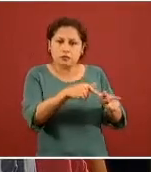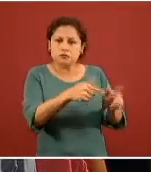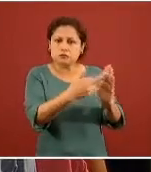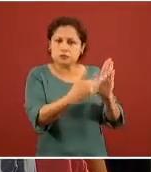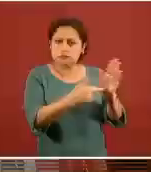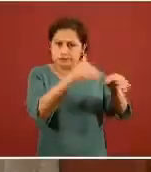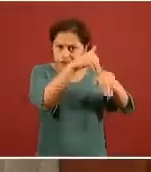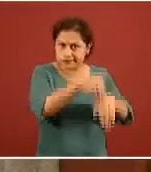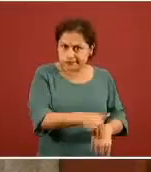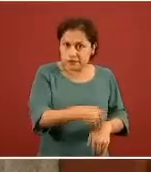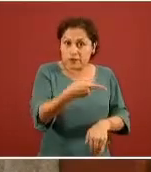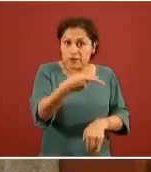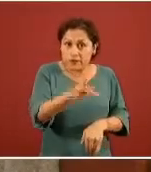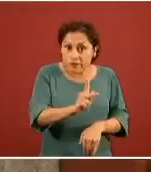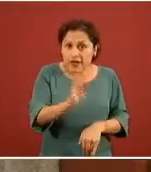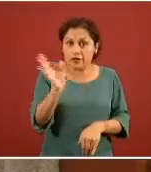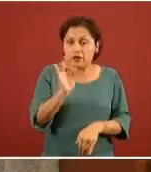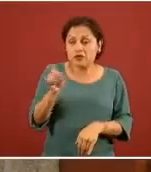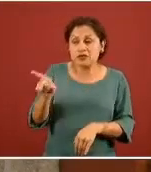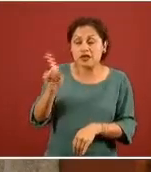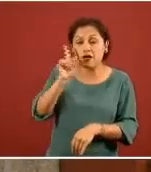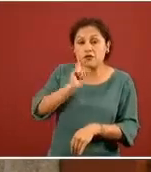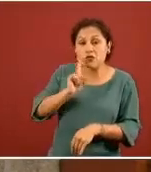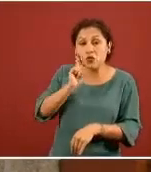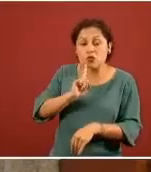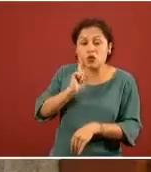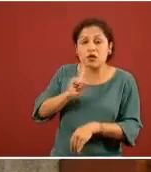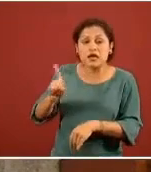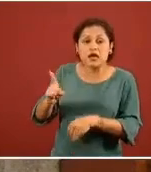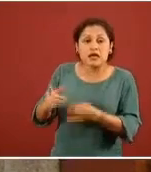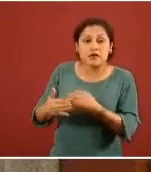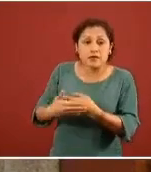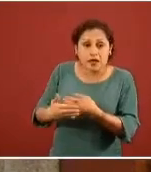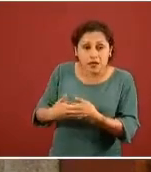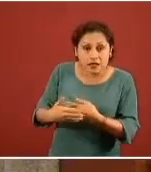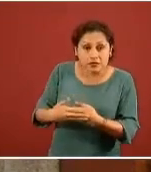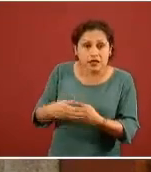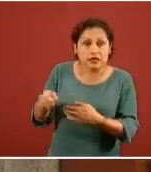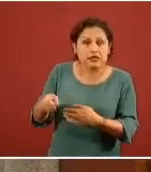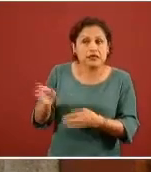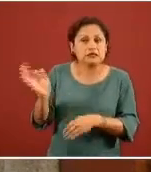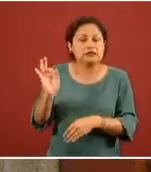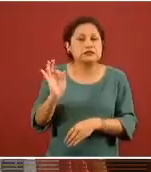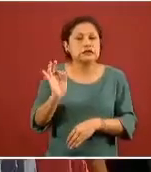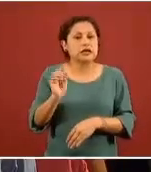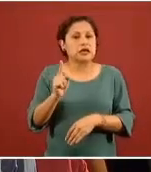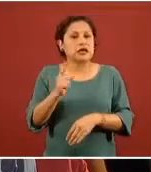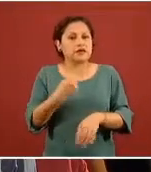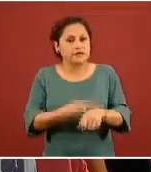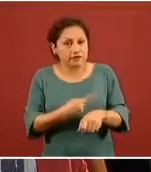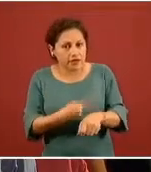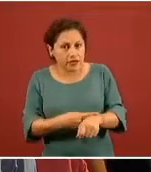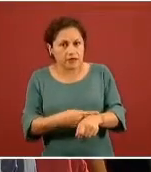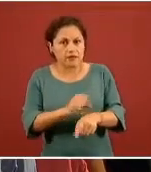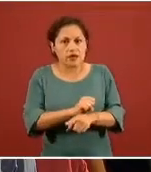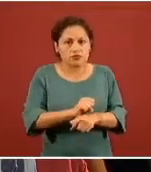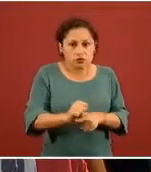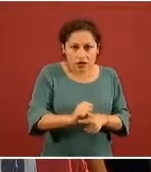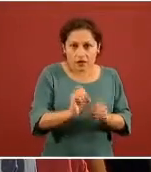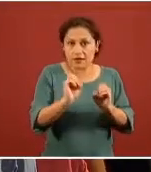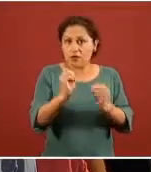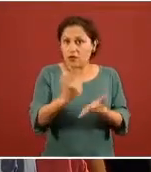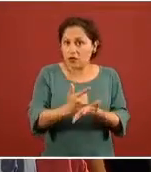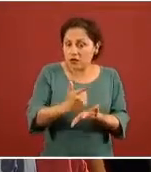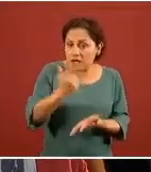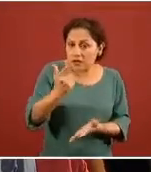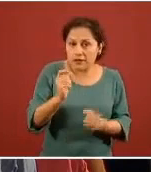riesgo de tener una enfermedad leve, una enfermedad complicada o una enfermedad